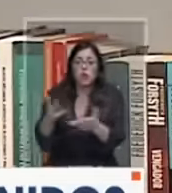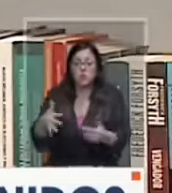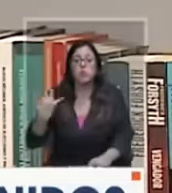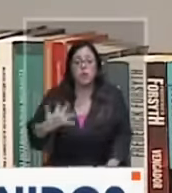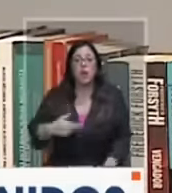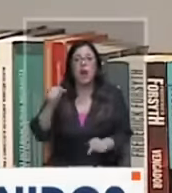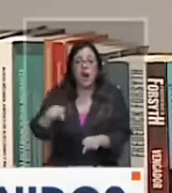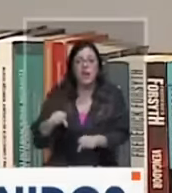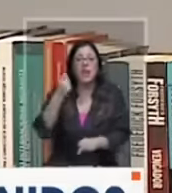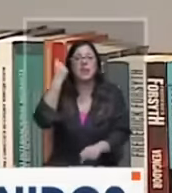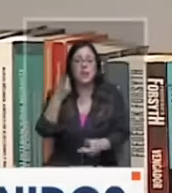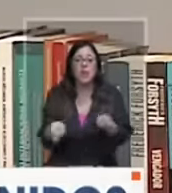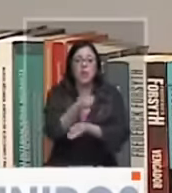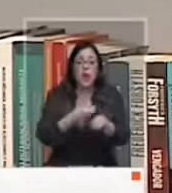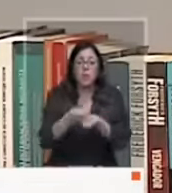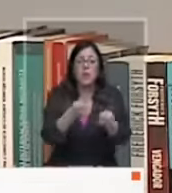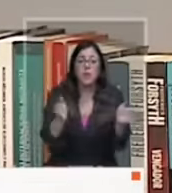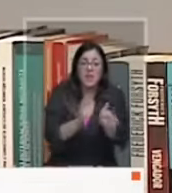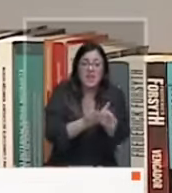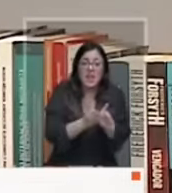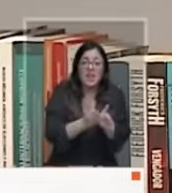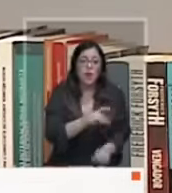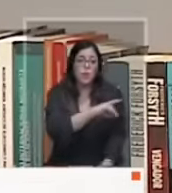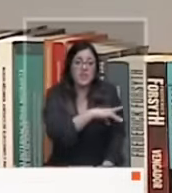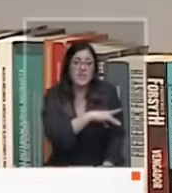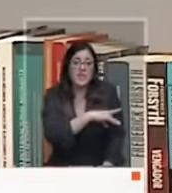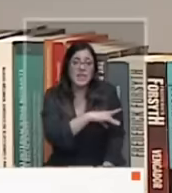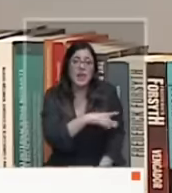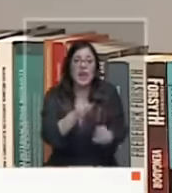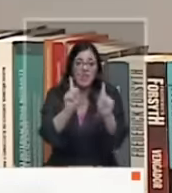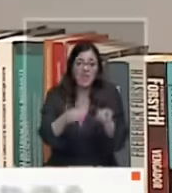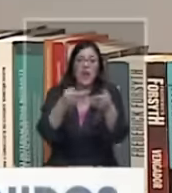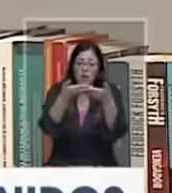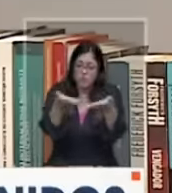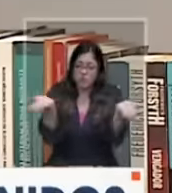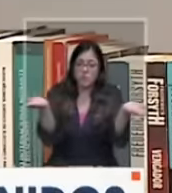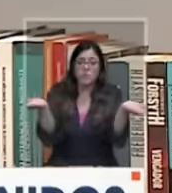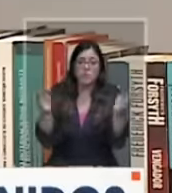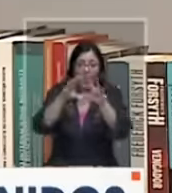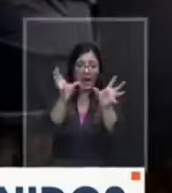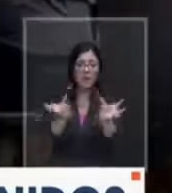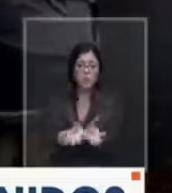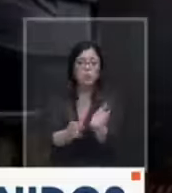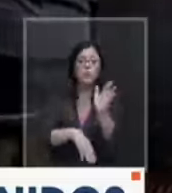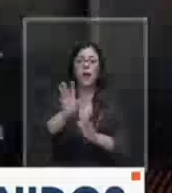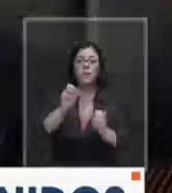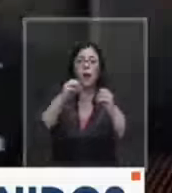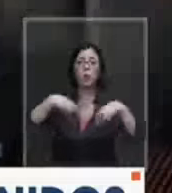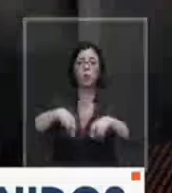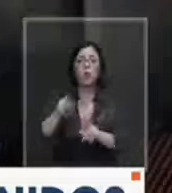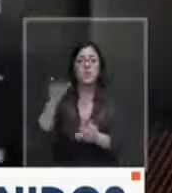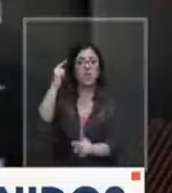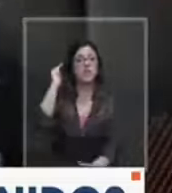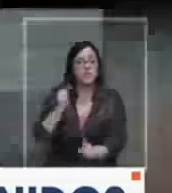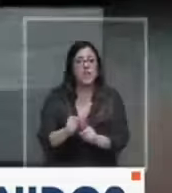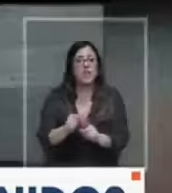en entender de que una economía pequeña o mediana como la chilena tenía que abrirse al mundo porque eso iba a generar más oportunidades Esa era la idea del